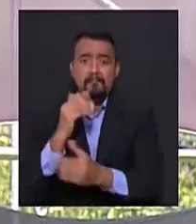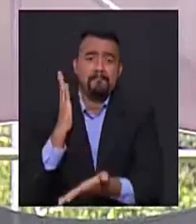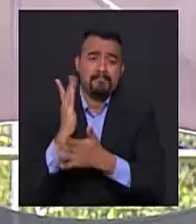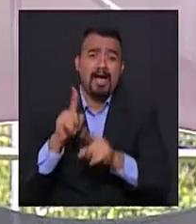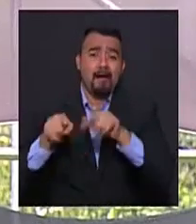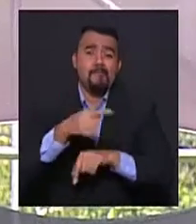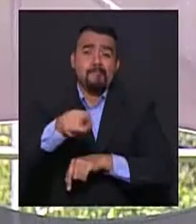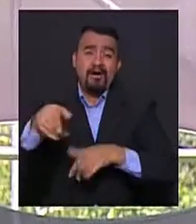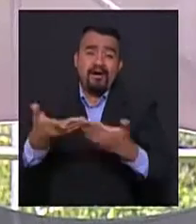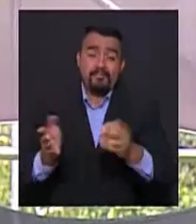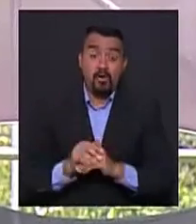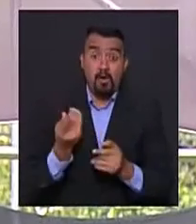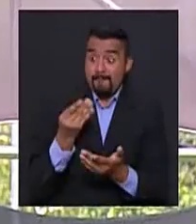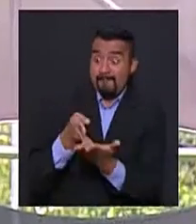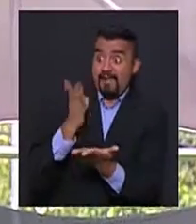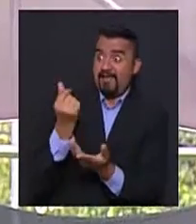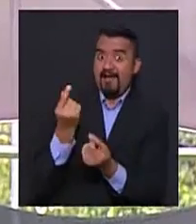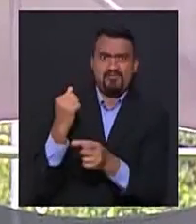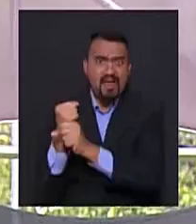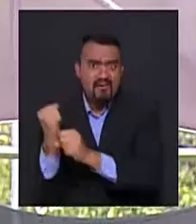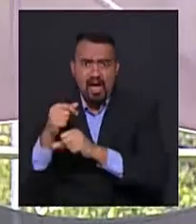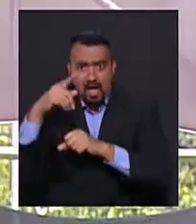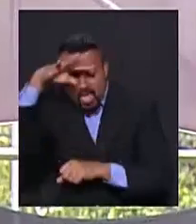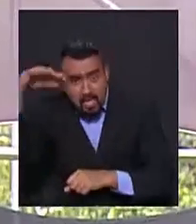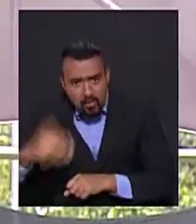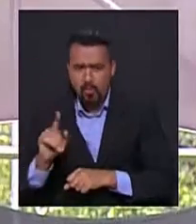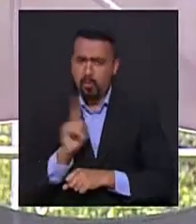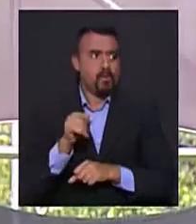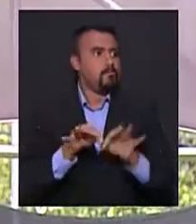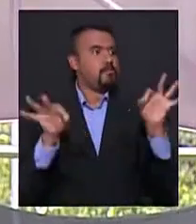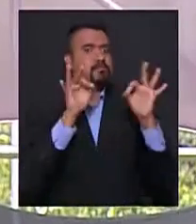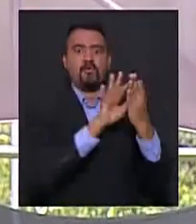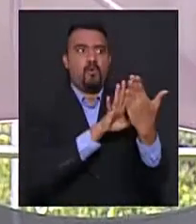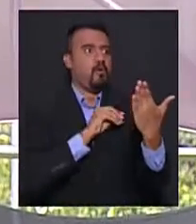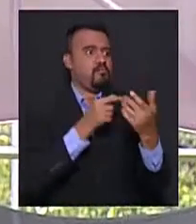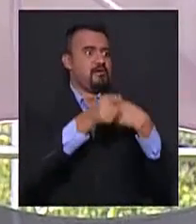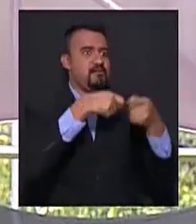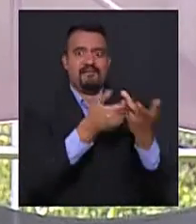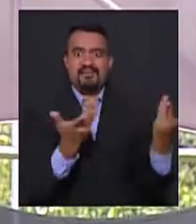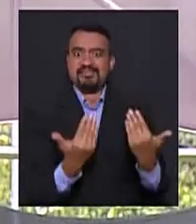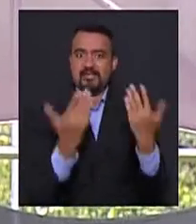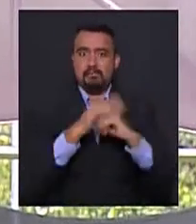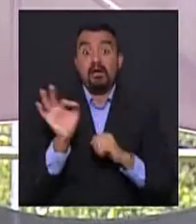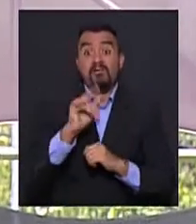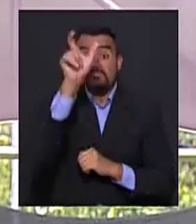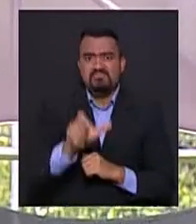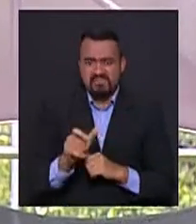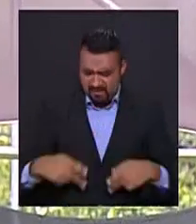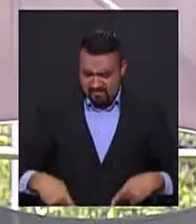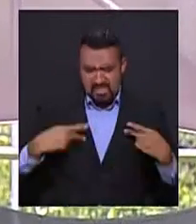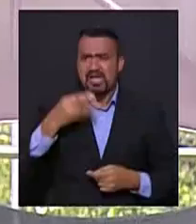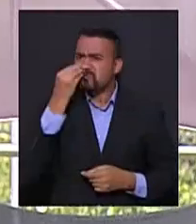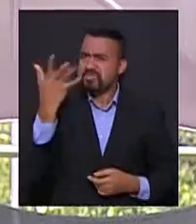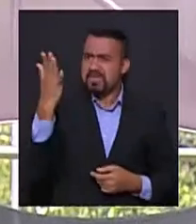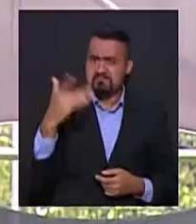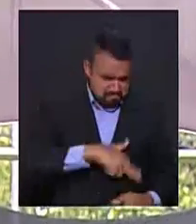opulencia y lo peor de todo, se le quitó el valor a la vida. Y a cambio se le puso un precio a cada